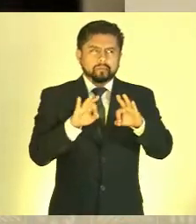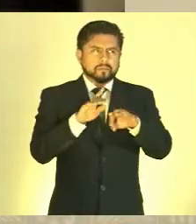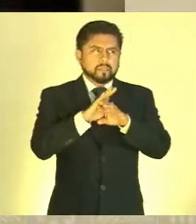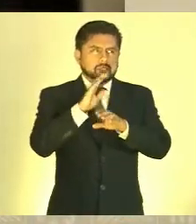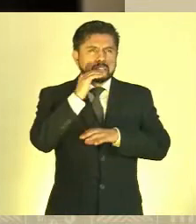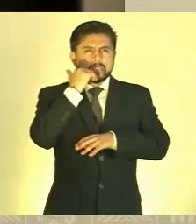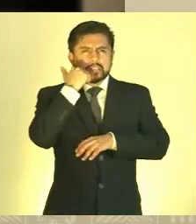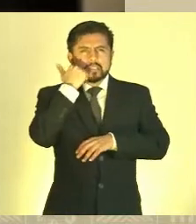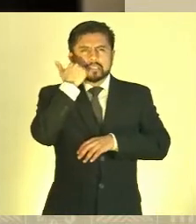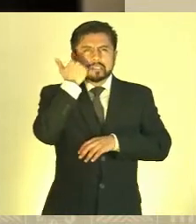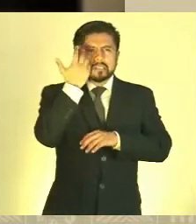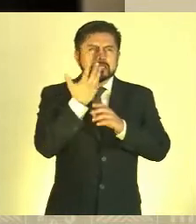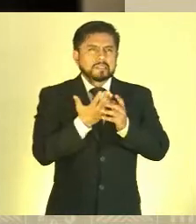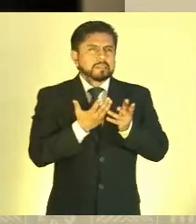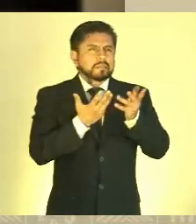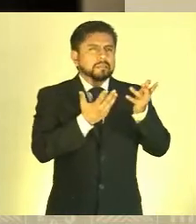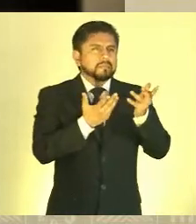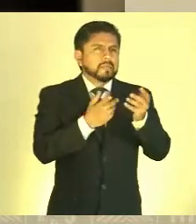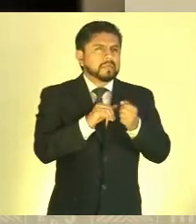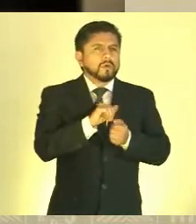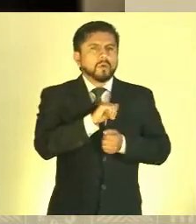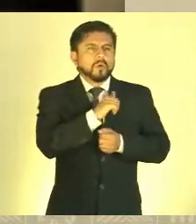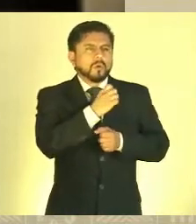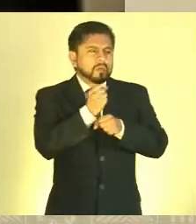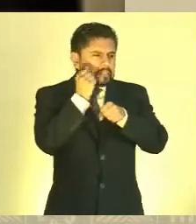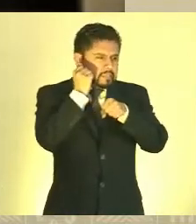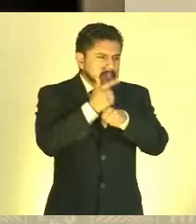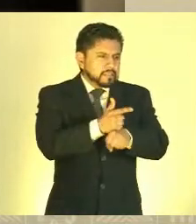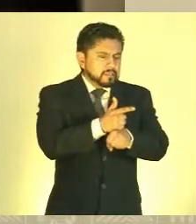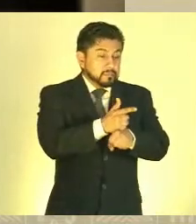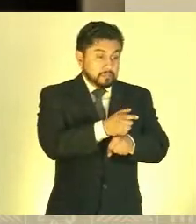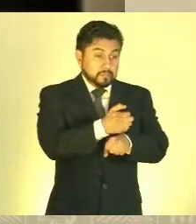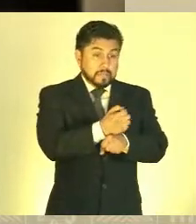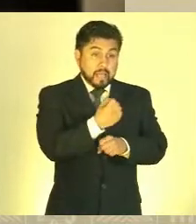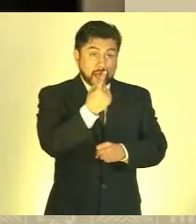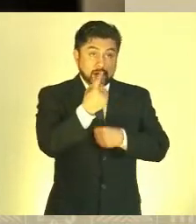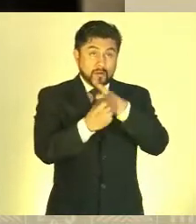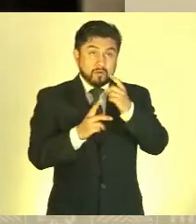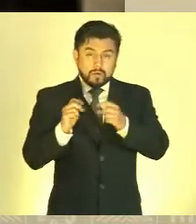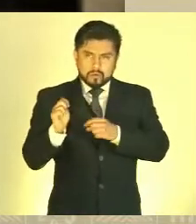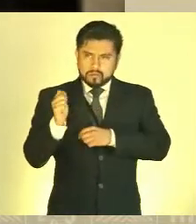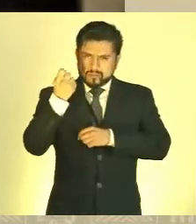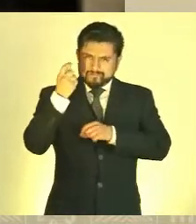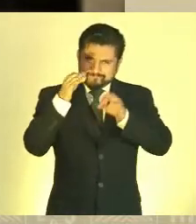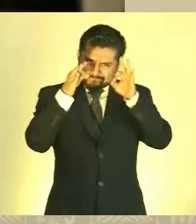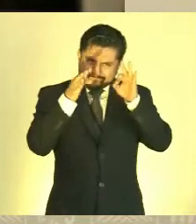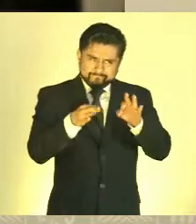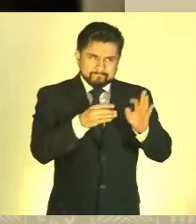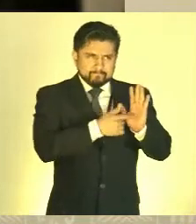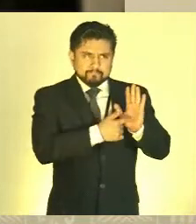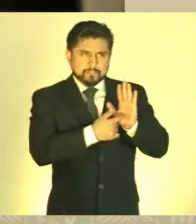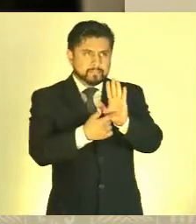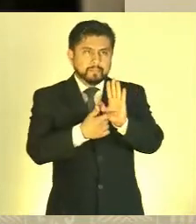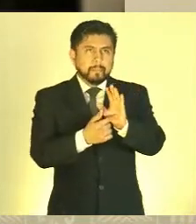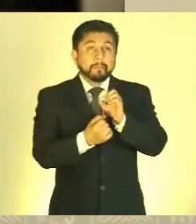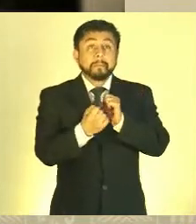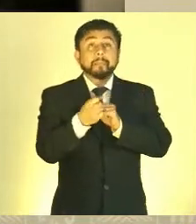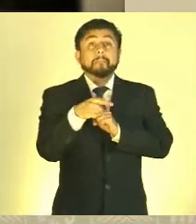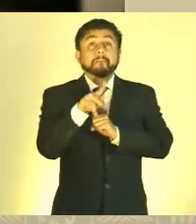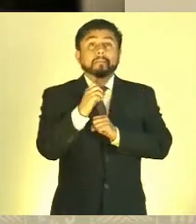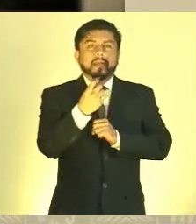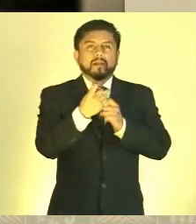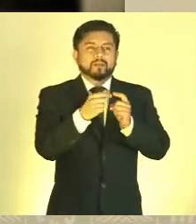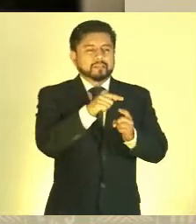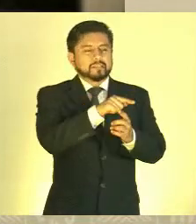se descubran algunas partículas para confirmar sus teorías, juntos tratan de falsear